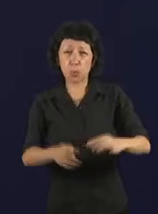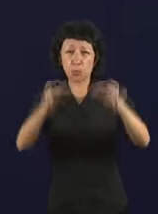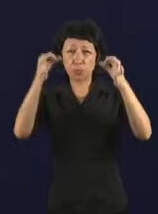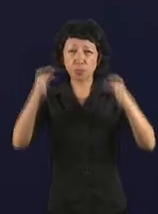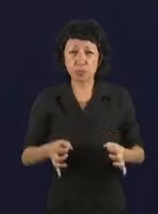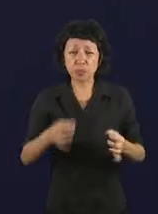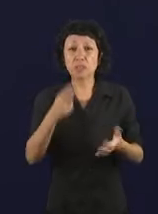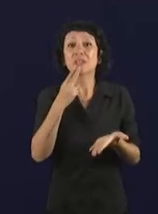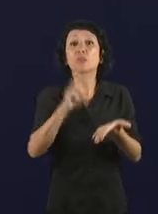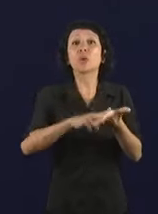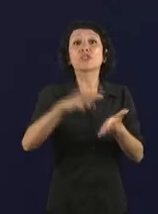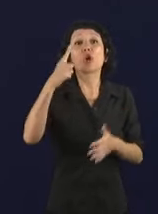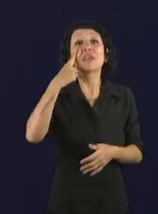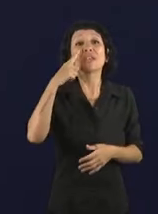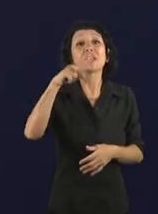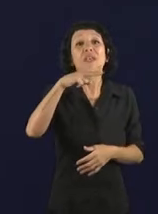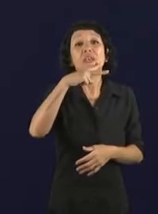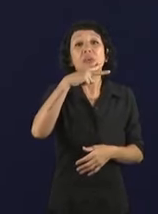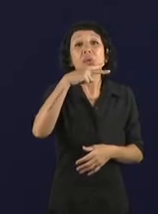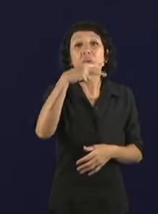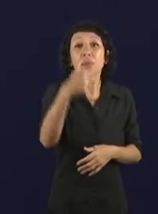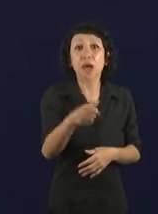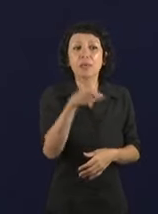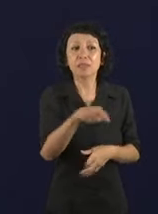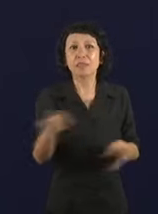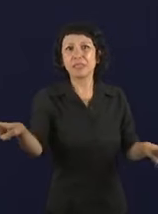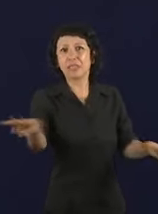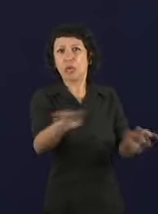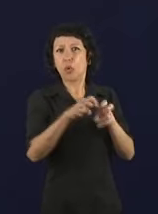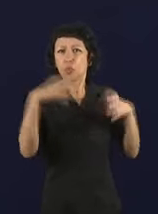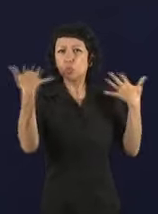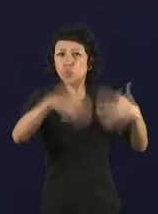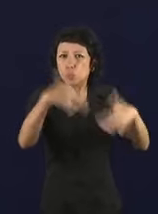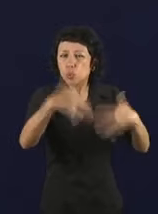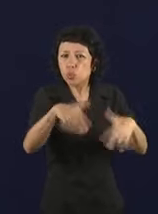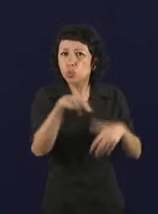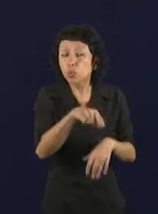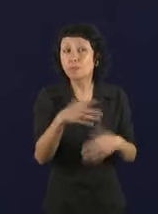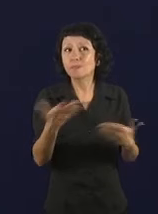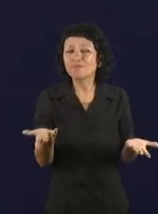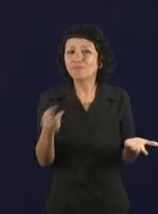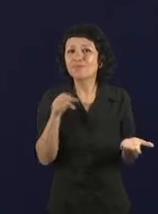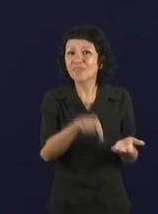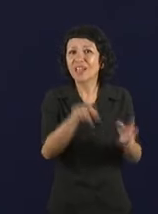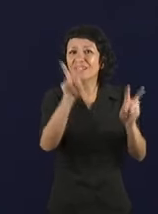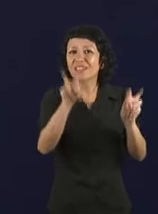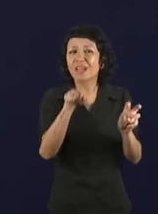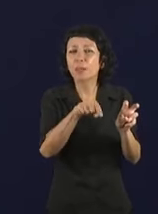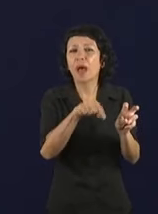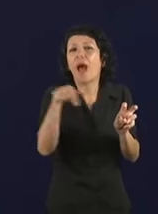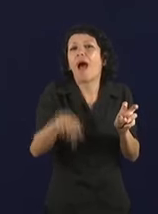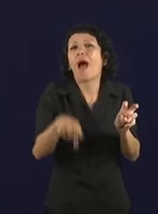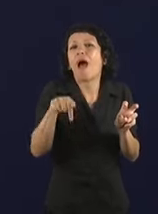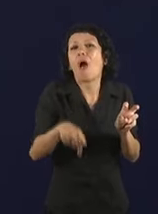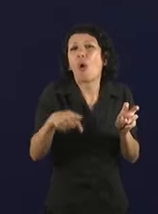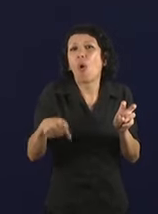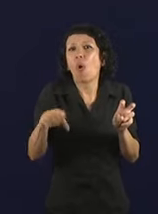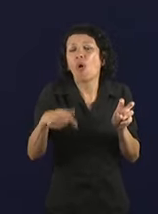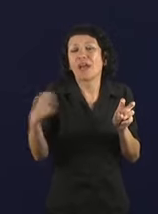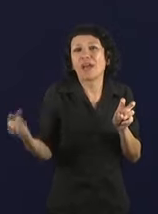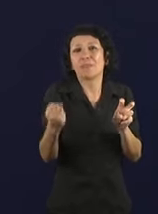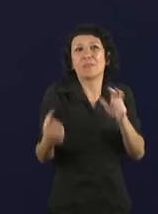de los impuestos que mayor representa en la recaudación Así que es una discusión que no está hoy en en en agenda porque